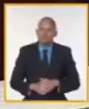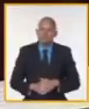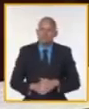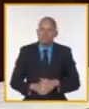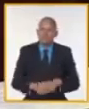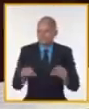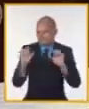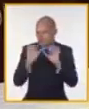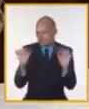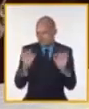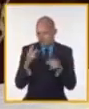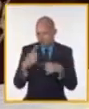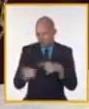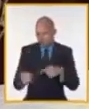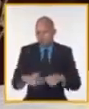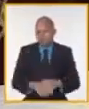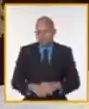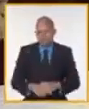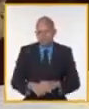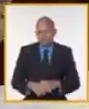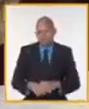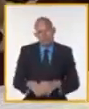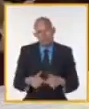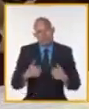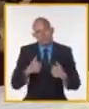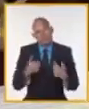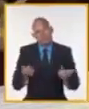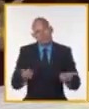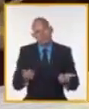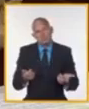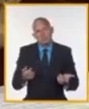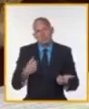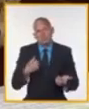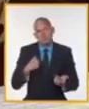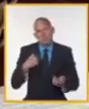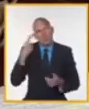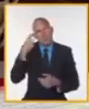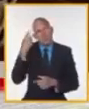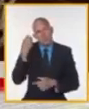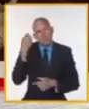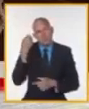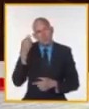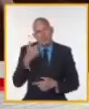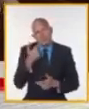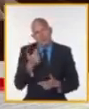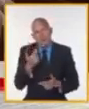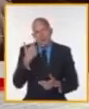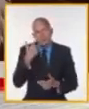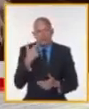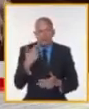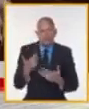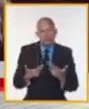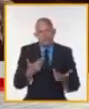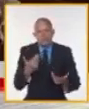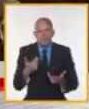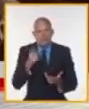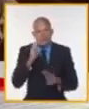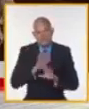que verlo ya de manera, con la integralidad, sobre todo por dentro, desde las misiones del